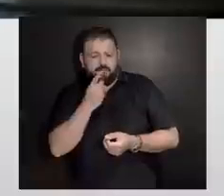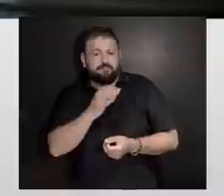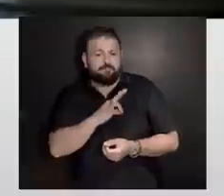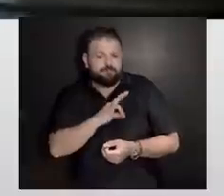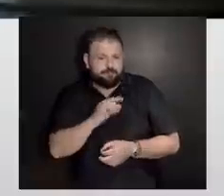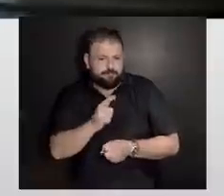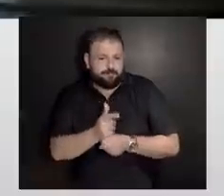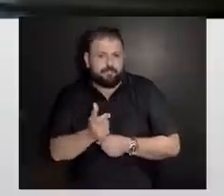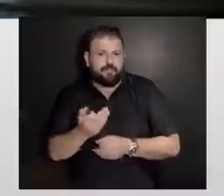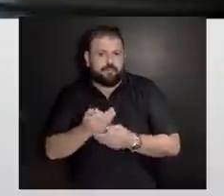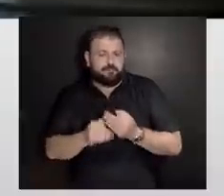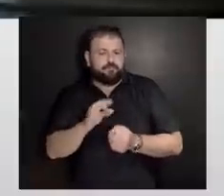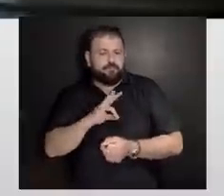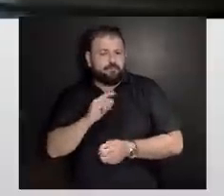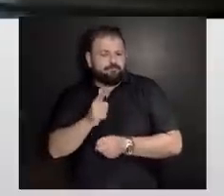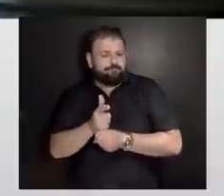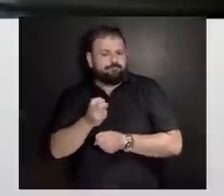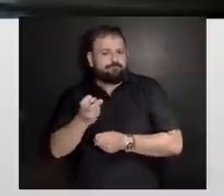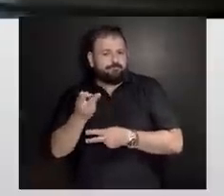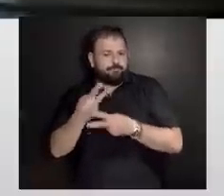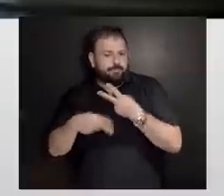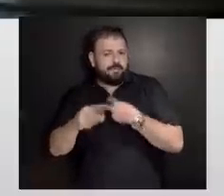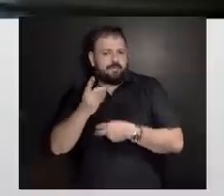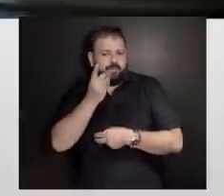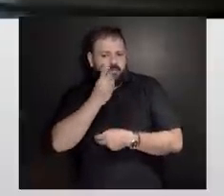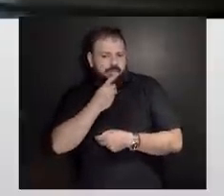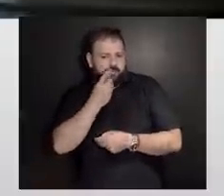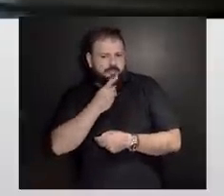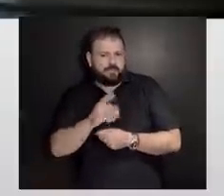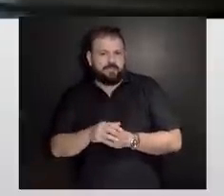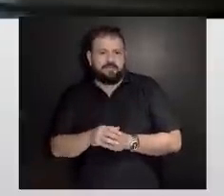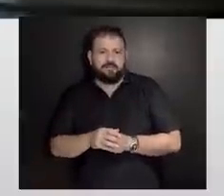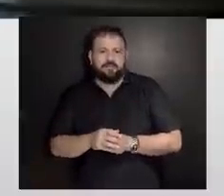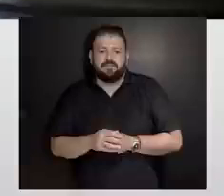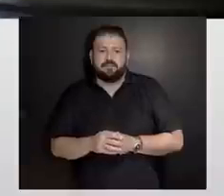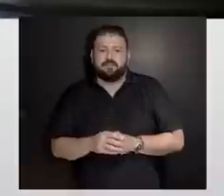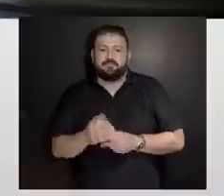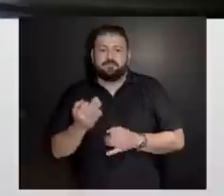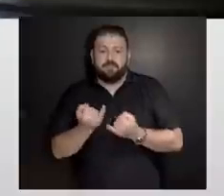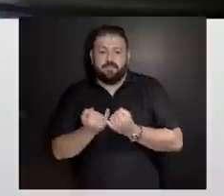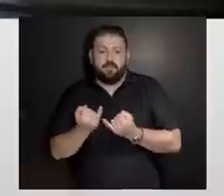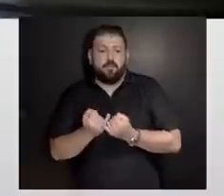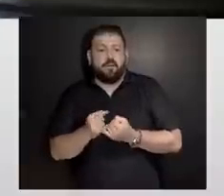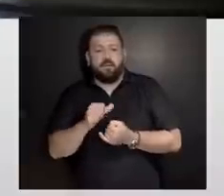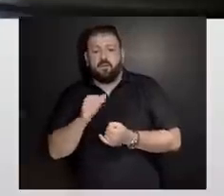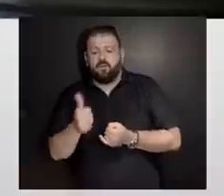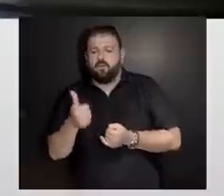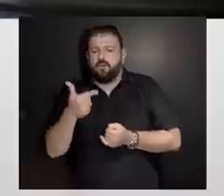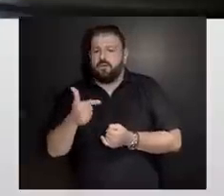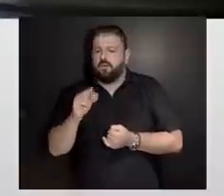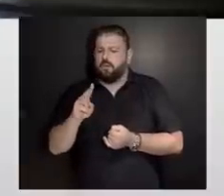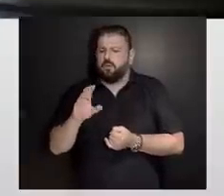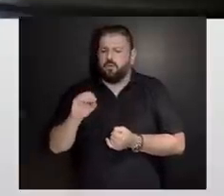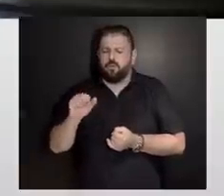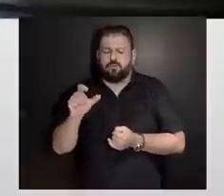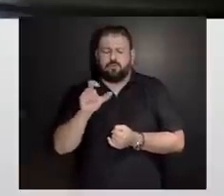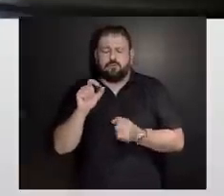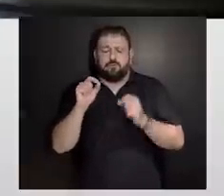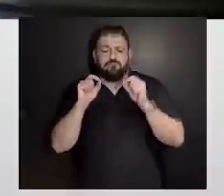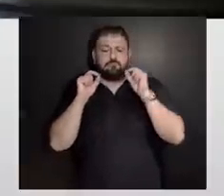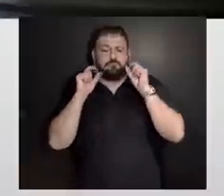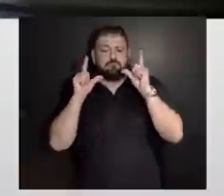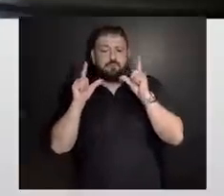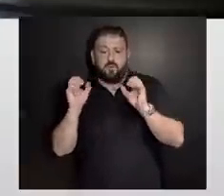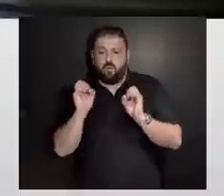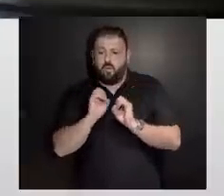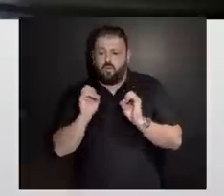como un criterio diagnóstico de diabetes. También está lo que es la glucosa en ayuno. Si nosotros despertamos, no hemos consumido